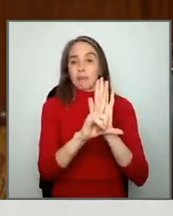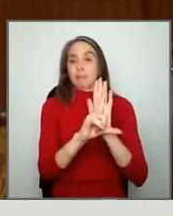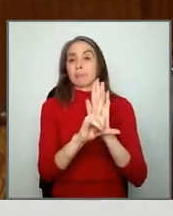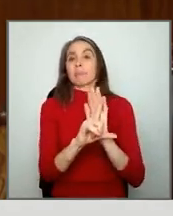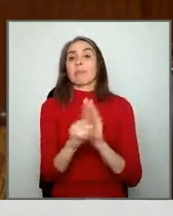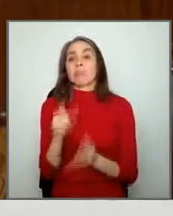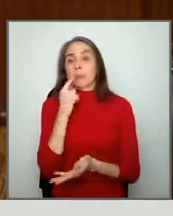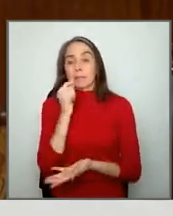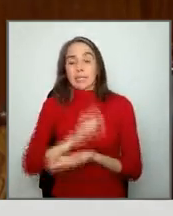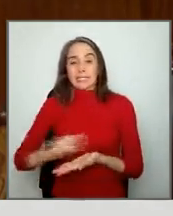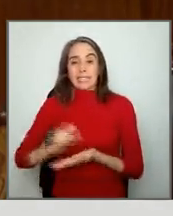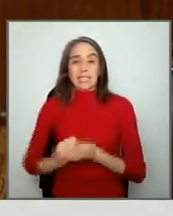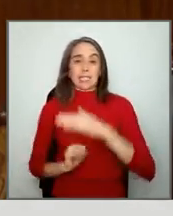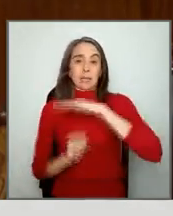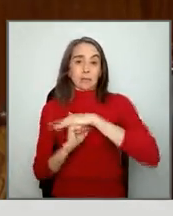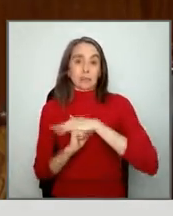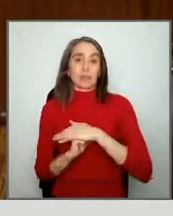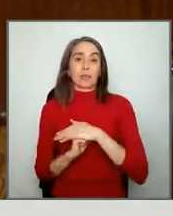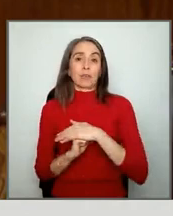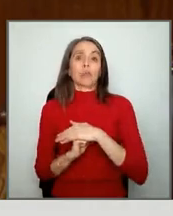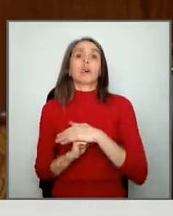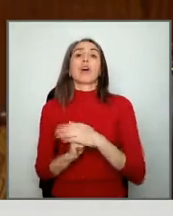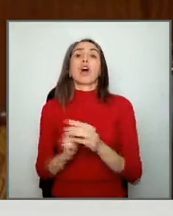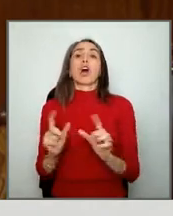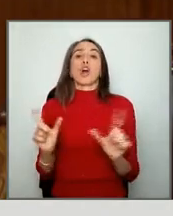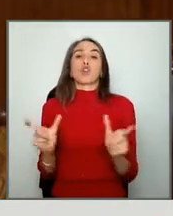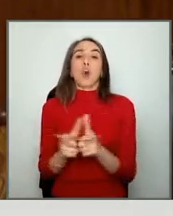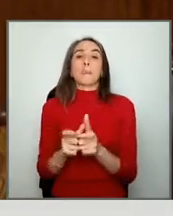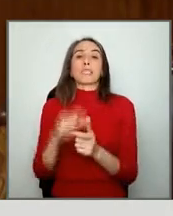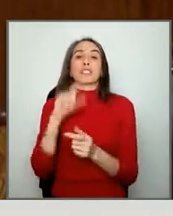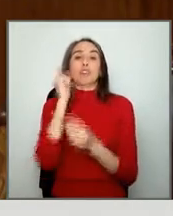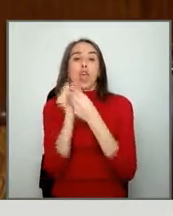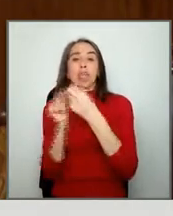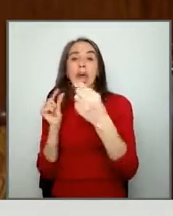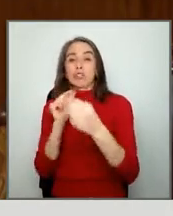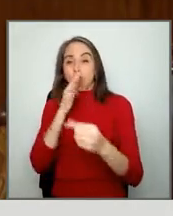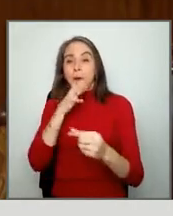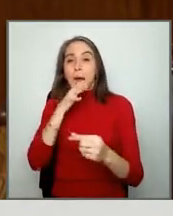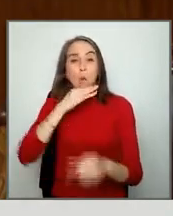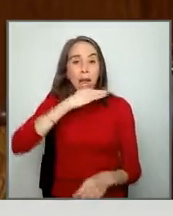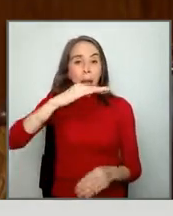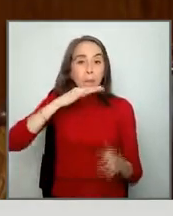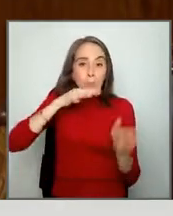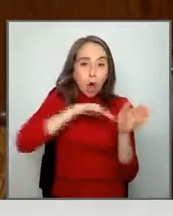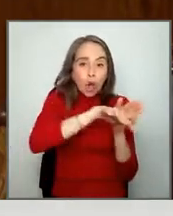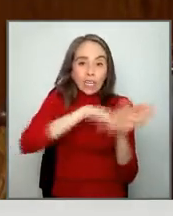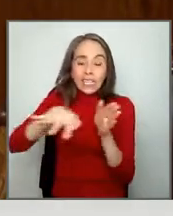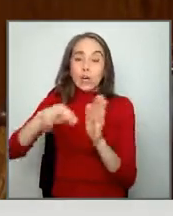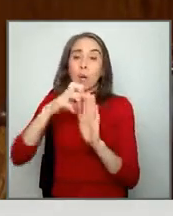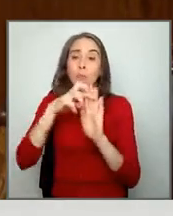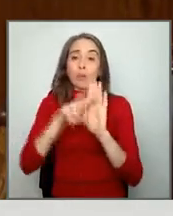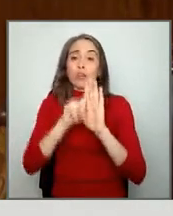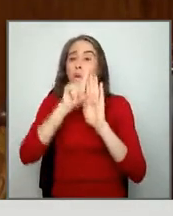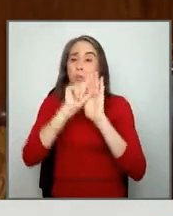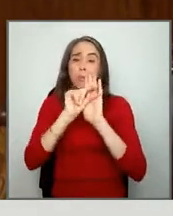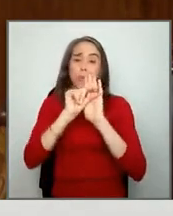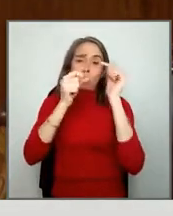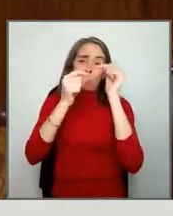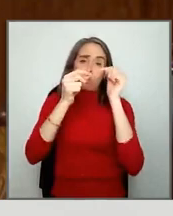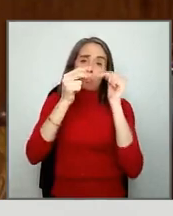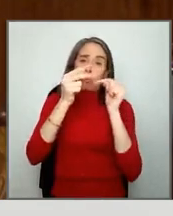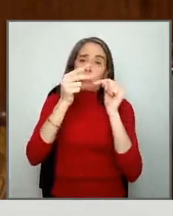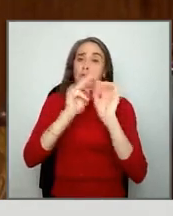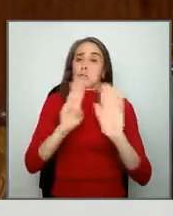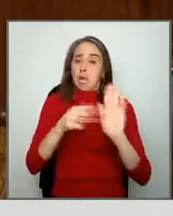ejecutivo de la Comisión Nacional de riego expresó que si bien el proyecto de ley es muy acotado se puede ver reflejado en soluciones